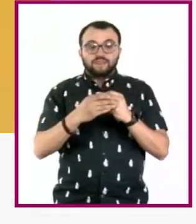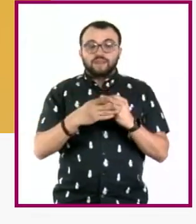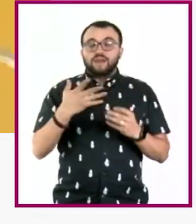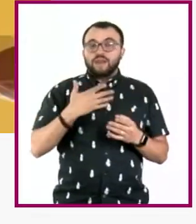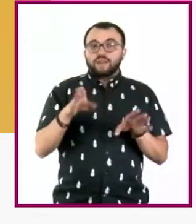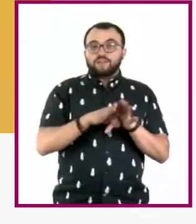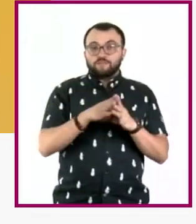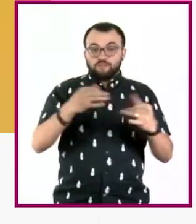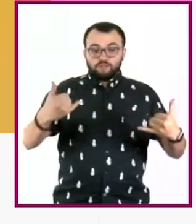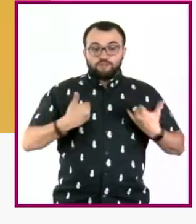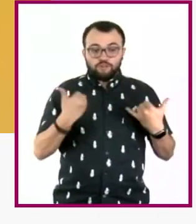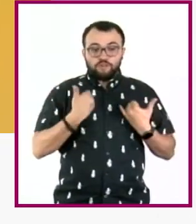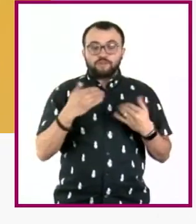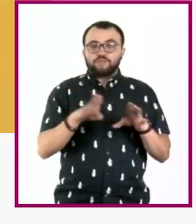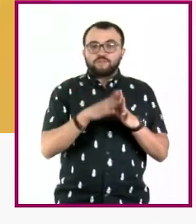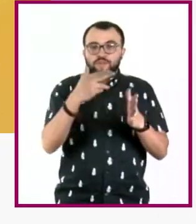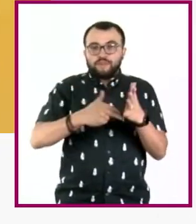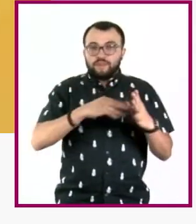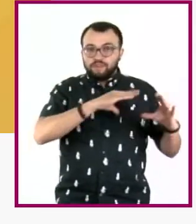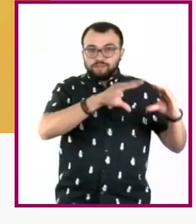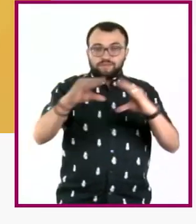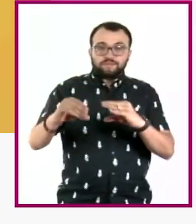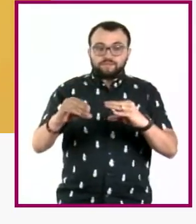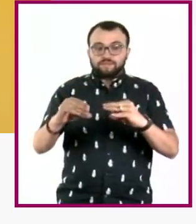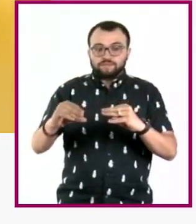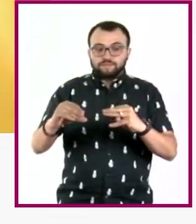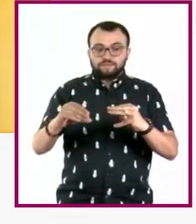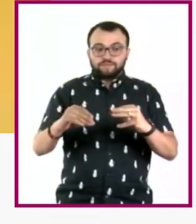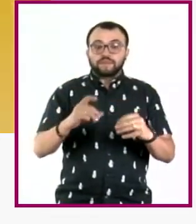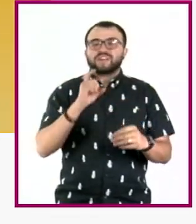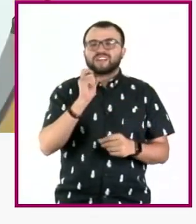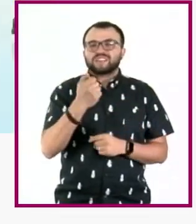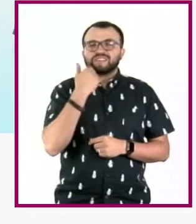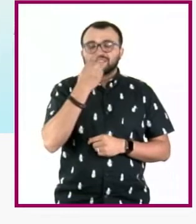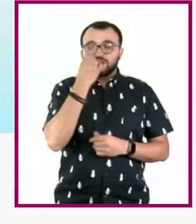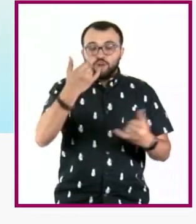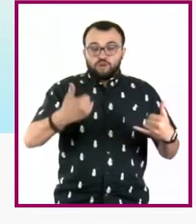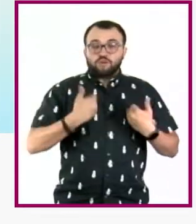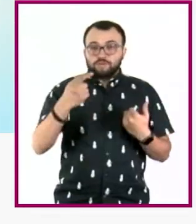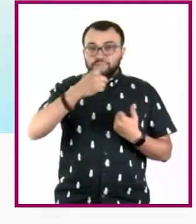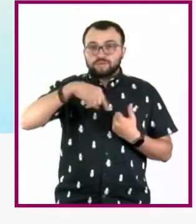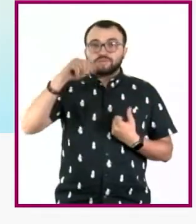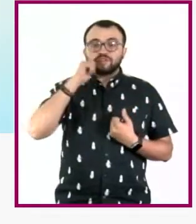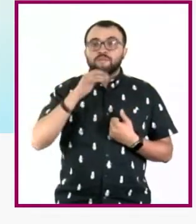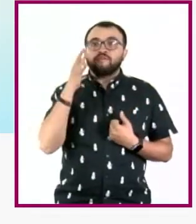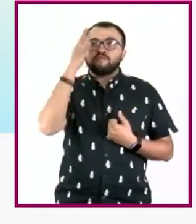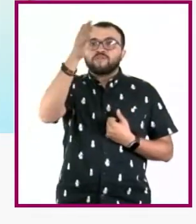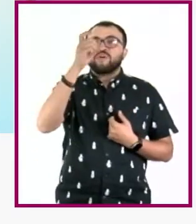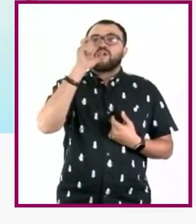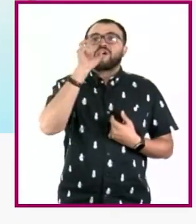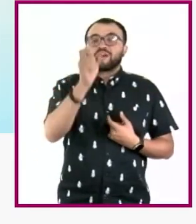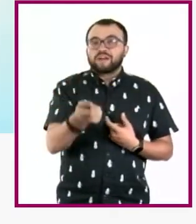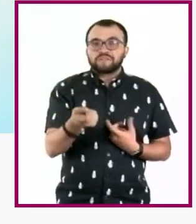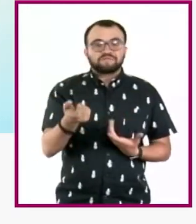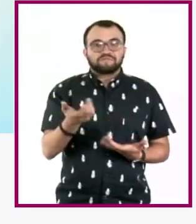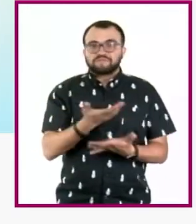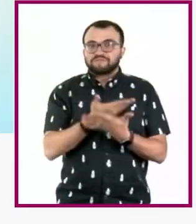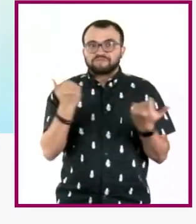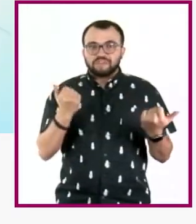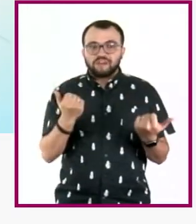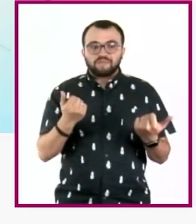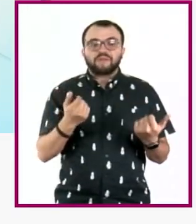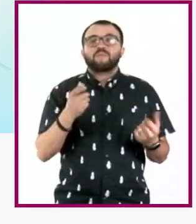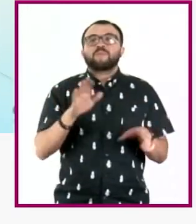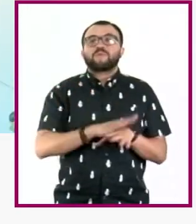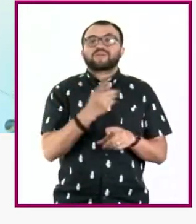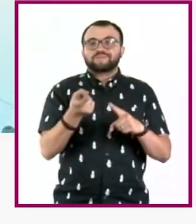del empleo y la capacitación. Esto es, que los jóvenes afrontamos un futuro incierto en el mercado laboral, debido a la